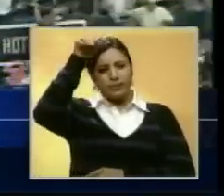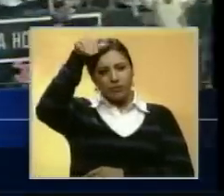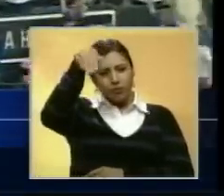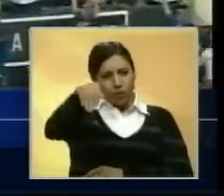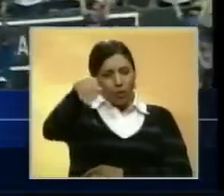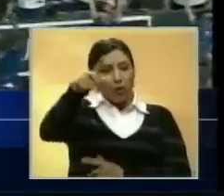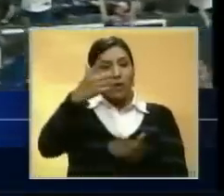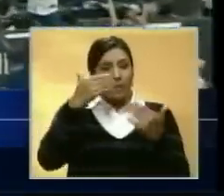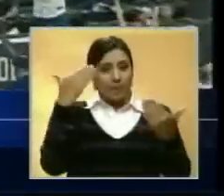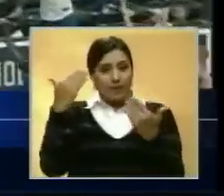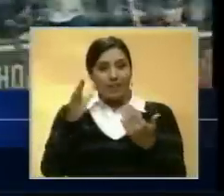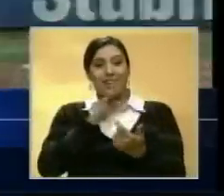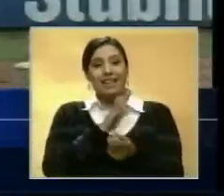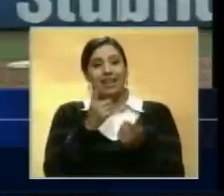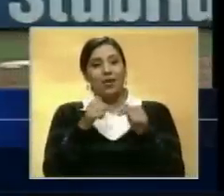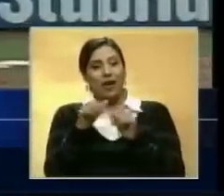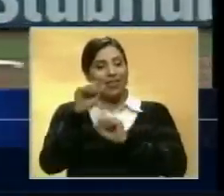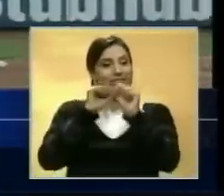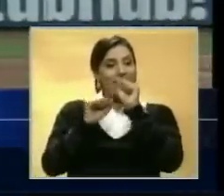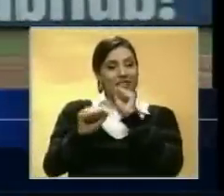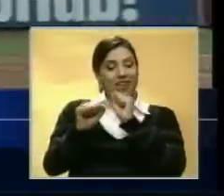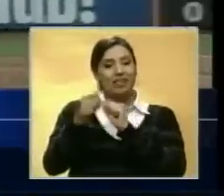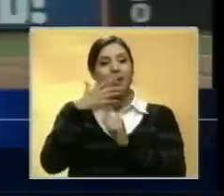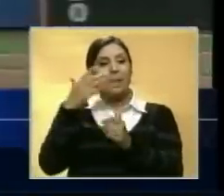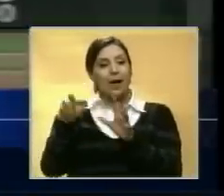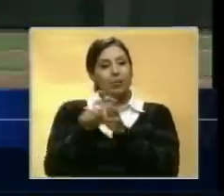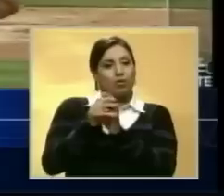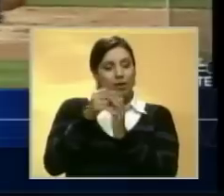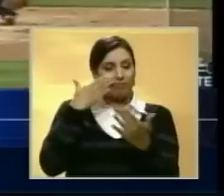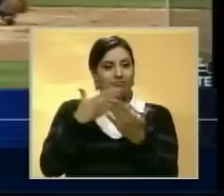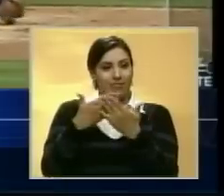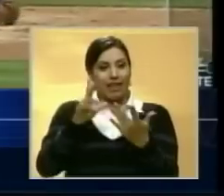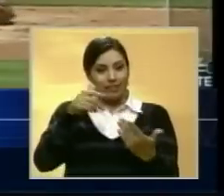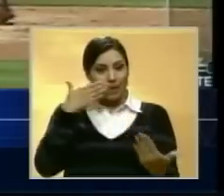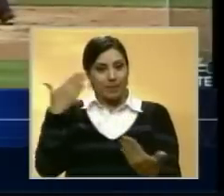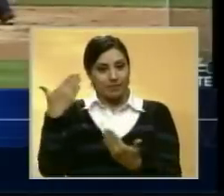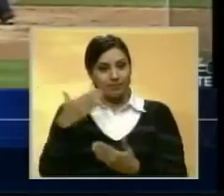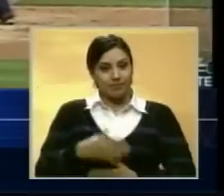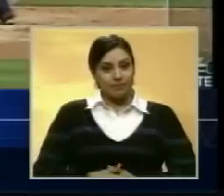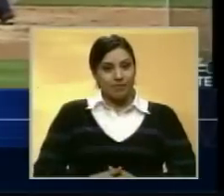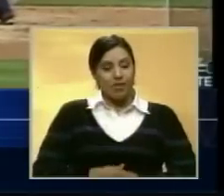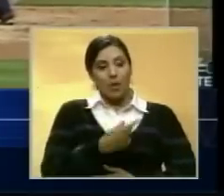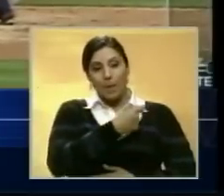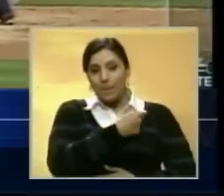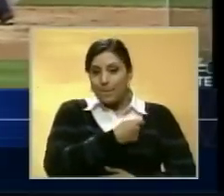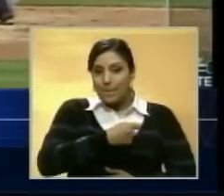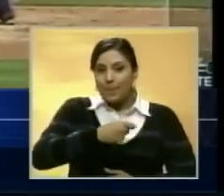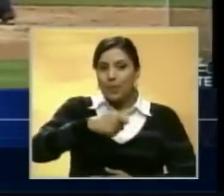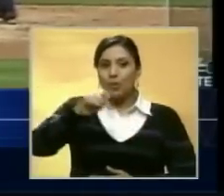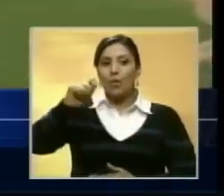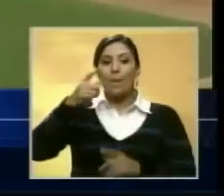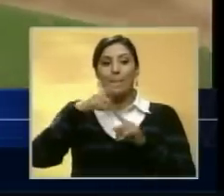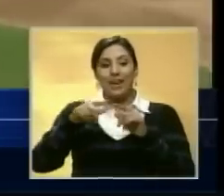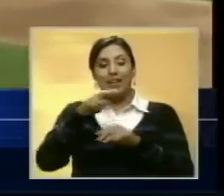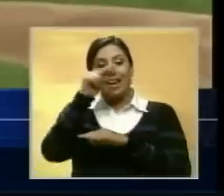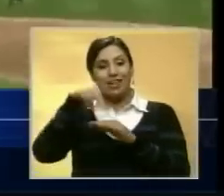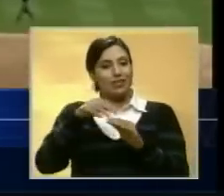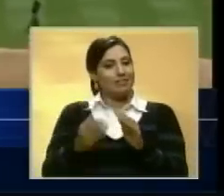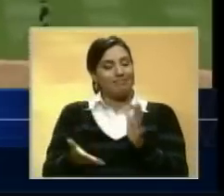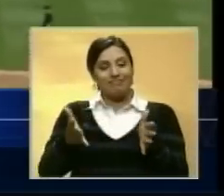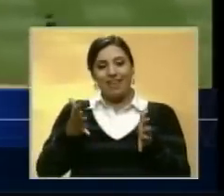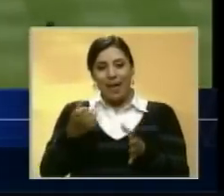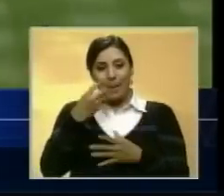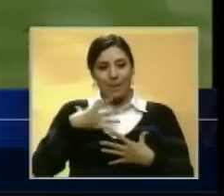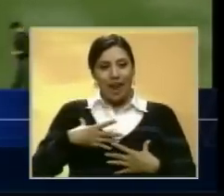episodio, Asdrúbal Cabrera se destacó a la defensiva con la atrapada que veremos también a continuación. Aquí está, pero al final los nacionales lograron imponerse